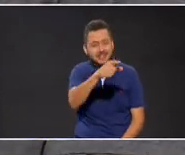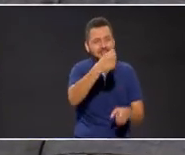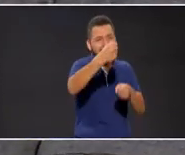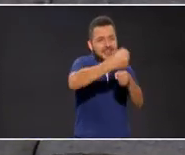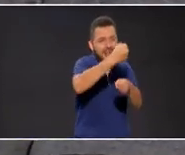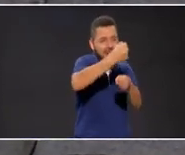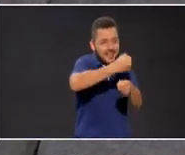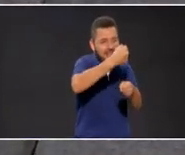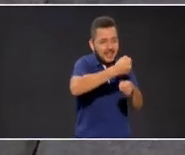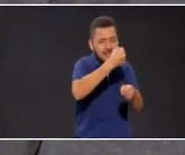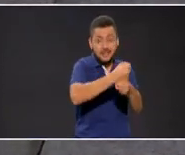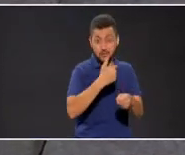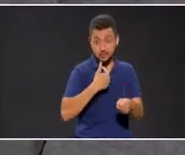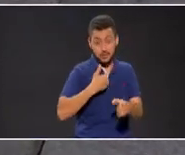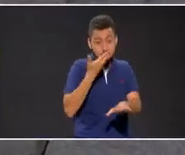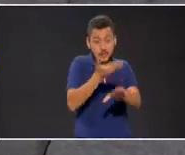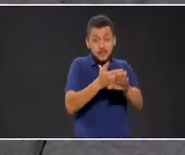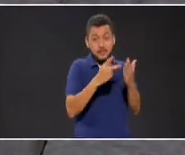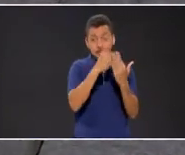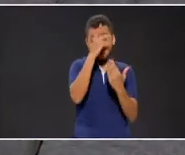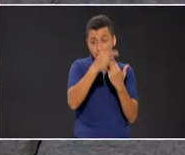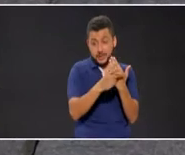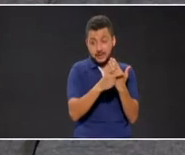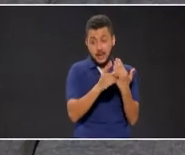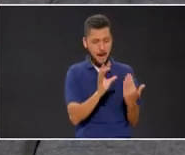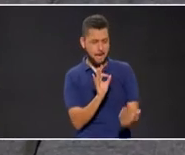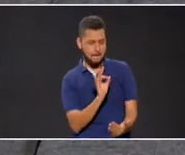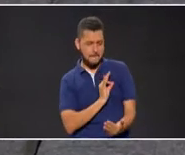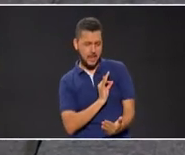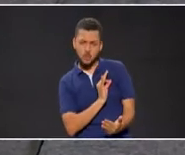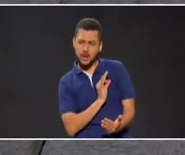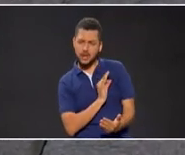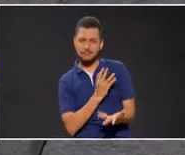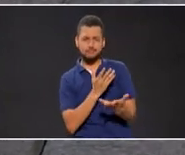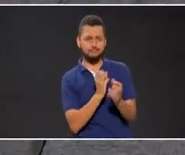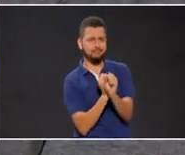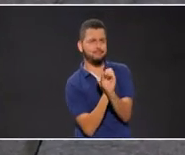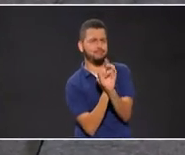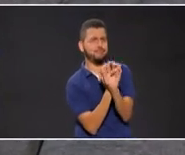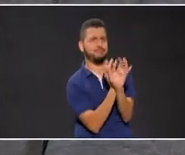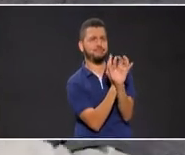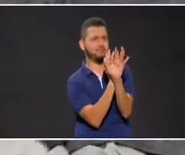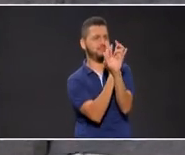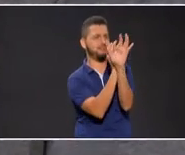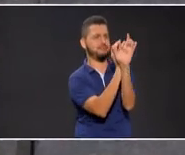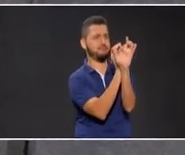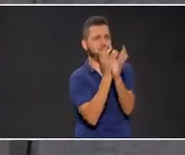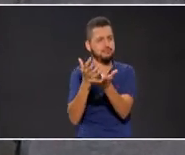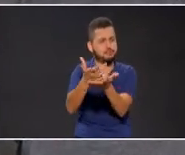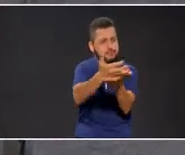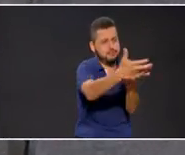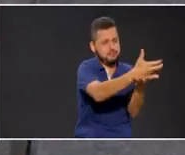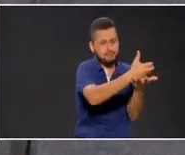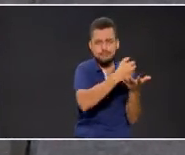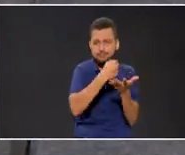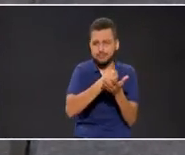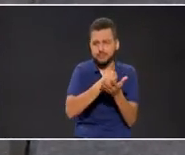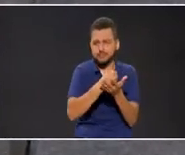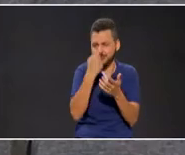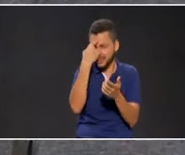que yo propongo y cuánto se gasta usted en su campaña porque lo veo muy haciendo fiestas